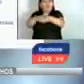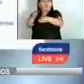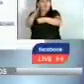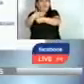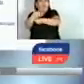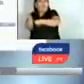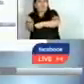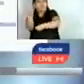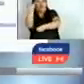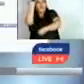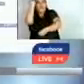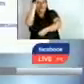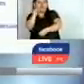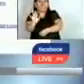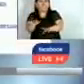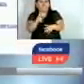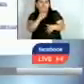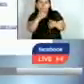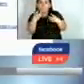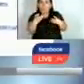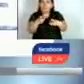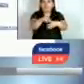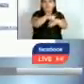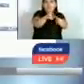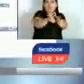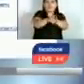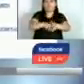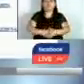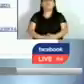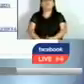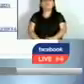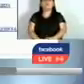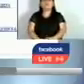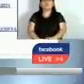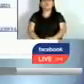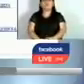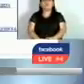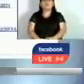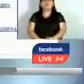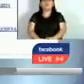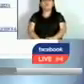haya alcanzado la mayoría calificada en la Asamblea Legislativa.